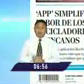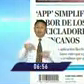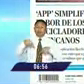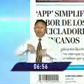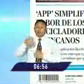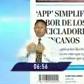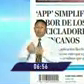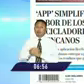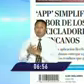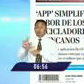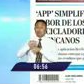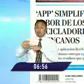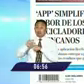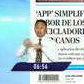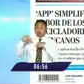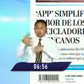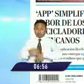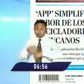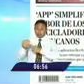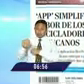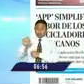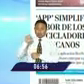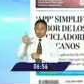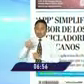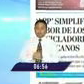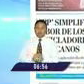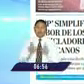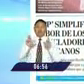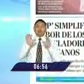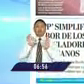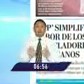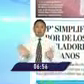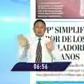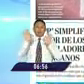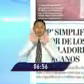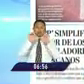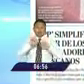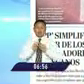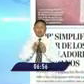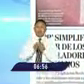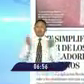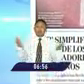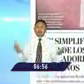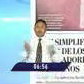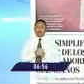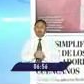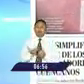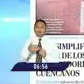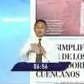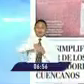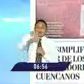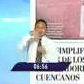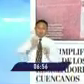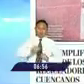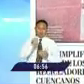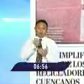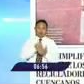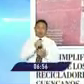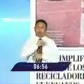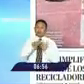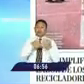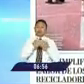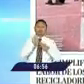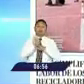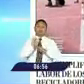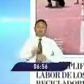el crédito para exportadores. Estos son los títulos más interesantes que tiene Diario El Comercio en su emisión impresa. Usted lo puede pedir en